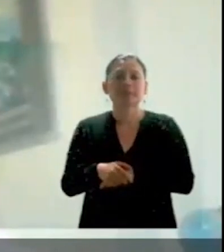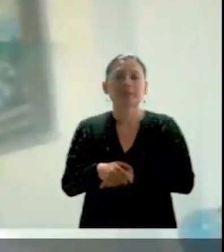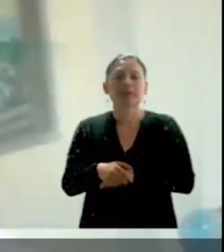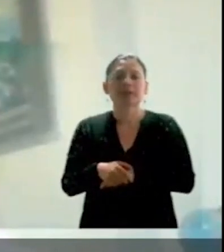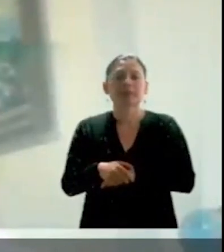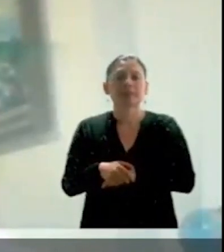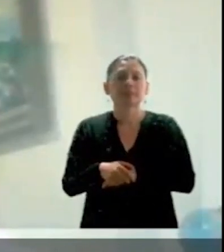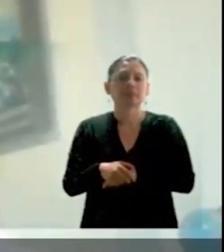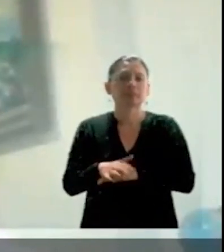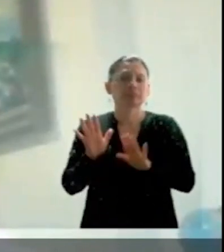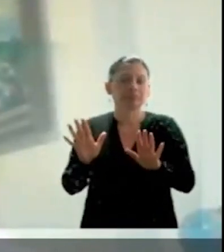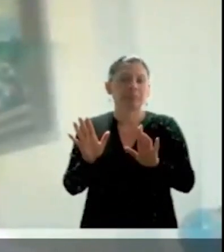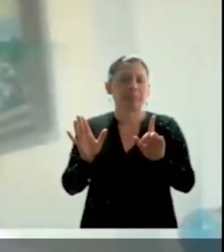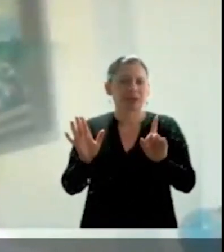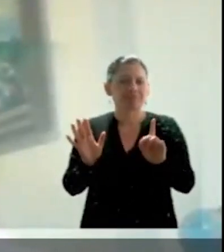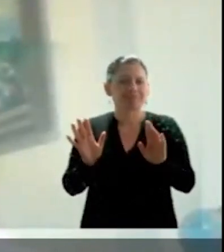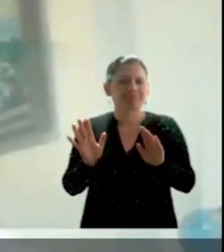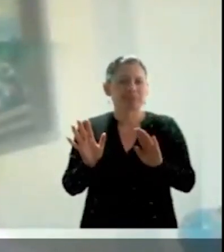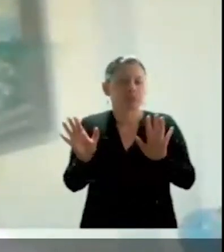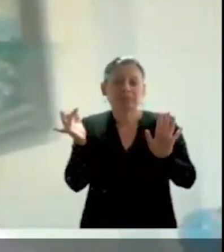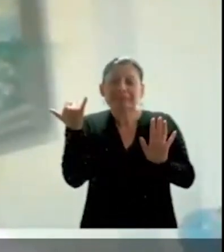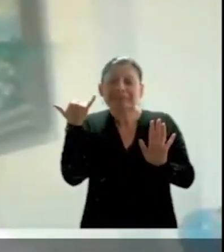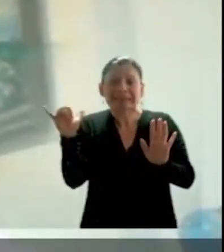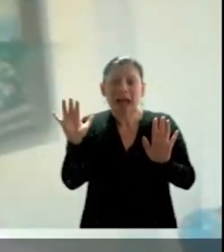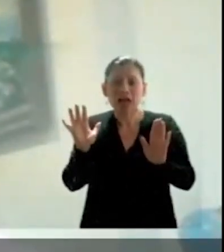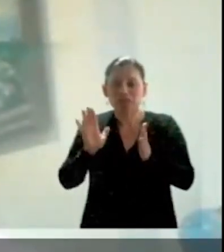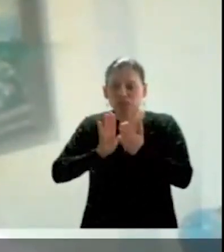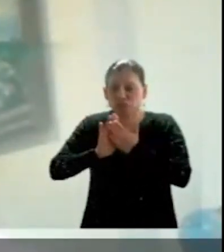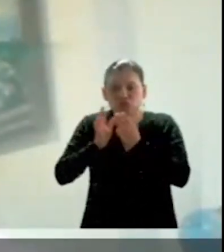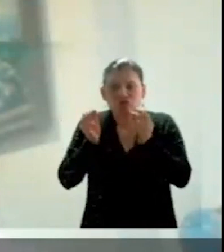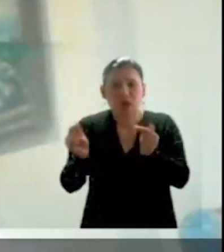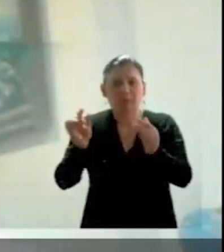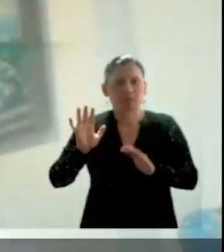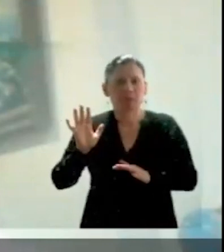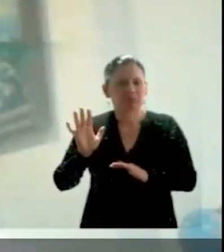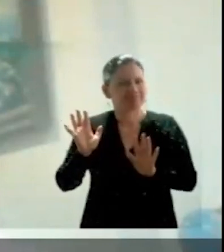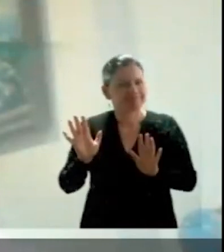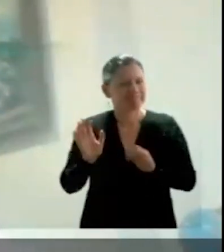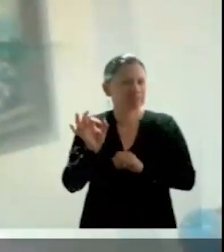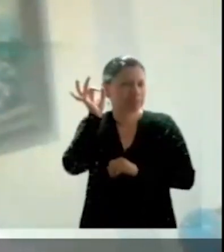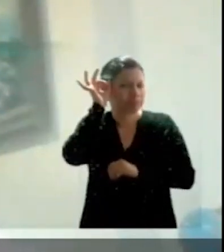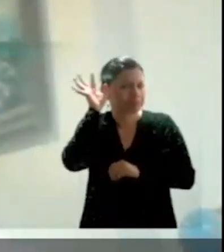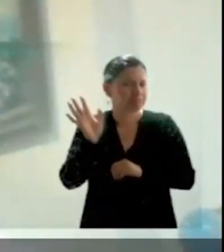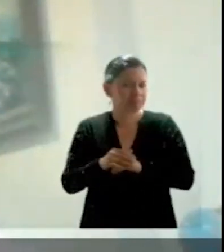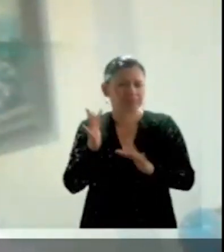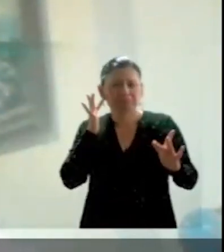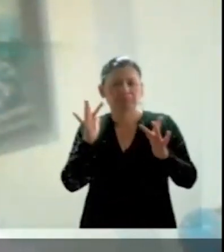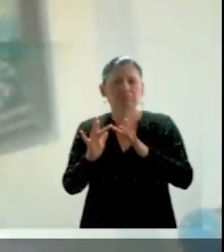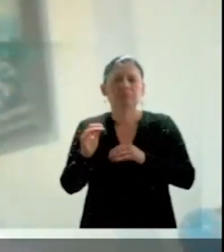de superficie, pero creo que son las únicas de choque. Sincero, creo que son las únicas que proceden